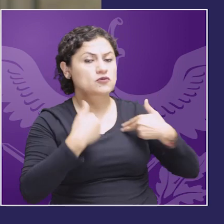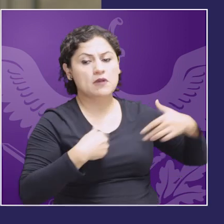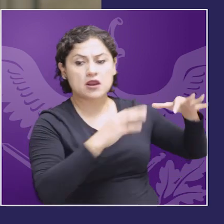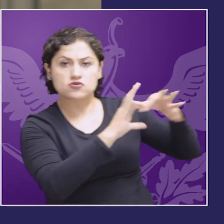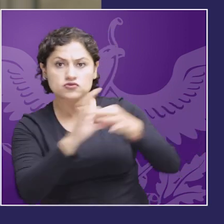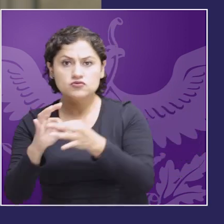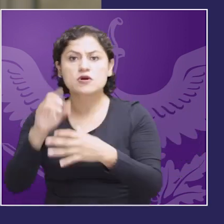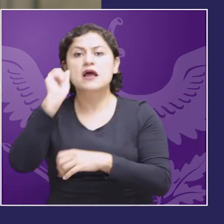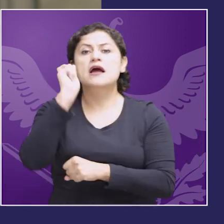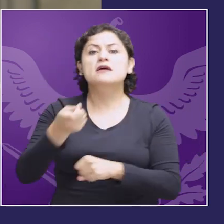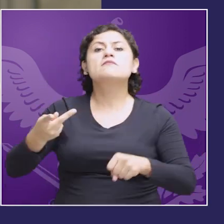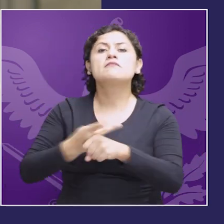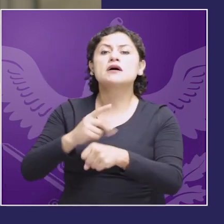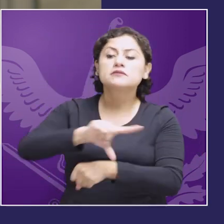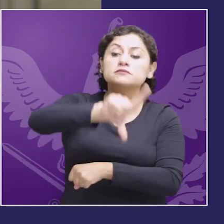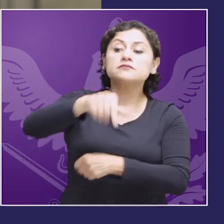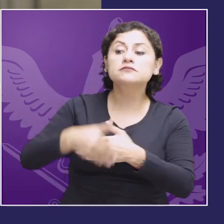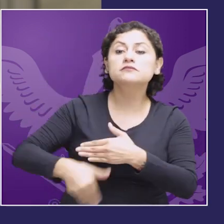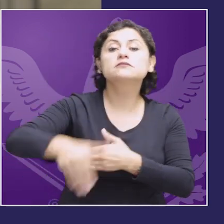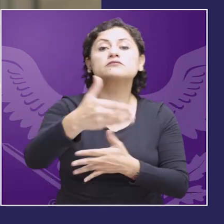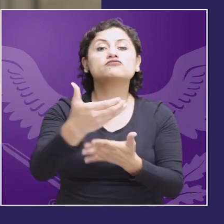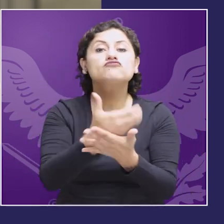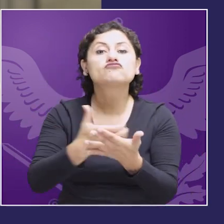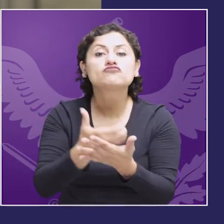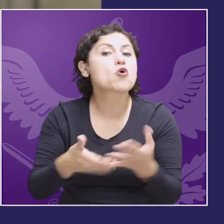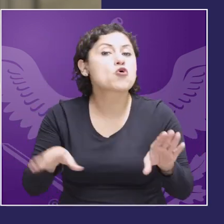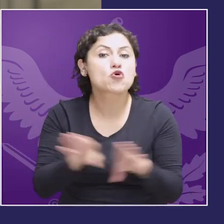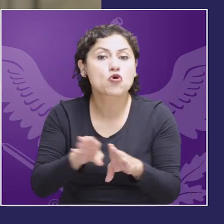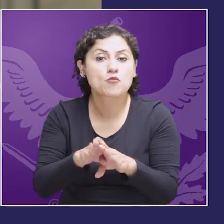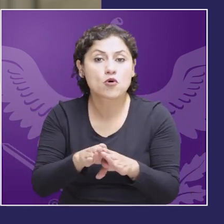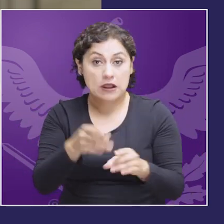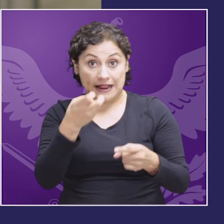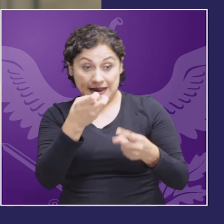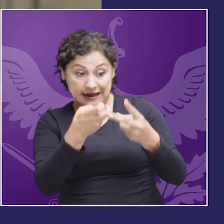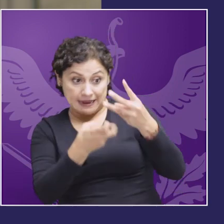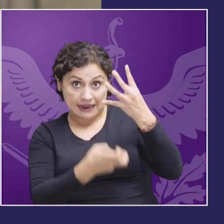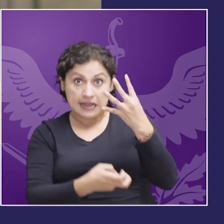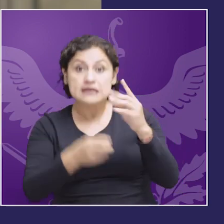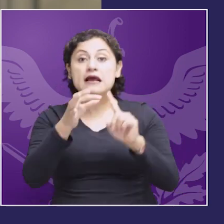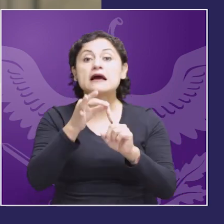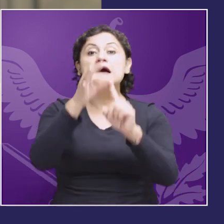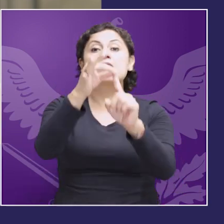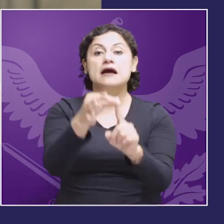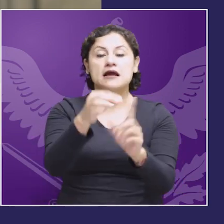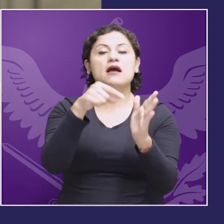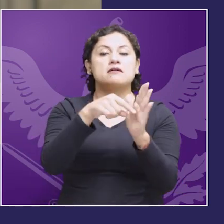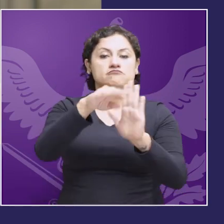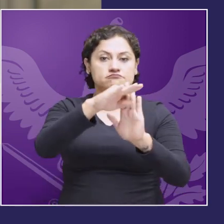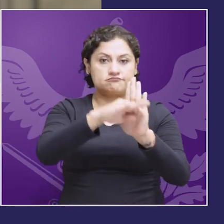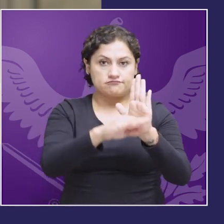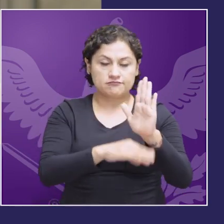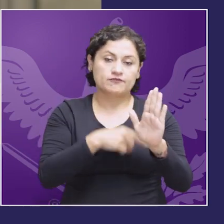la luz del derecho internacional y de los derechos humanos, qué pasa con la reparación, que a todos nos interesa tanto. Esa